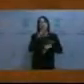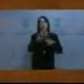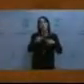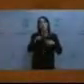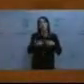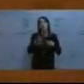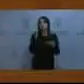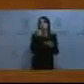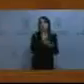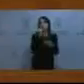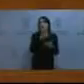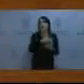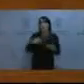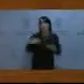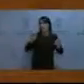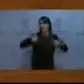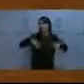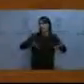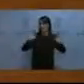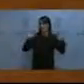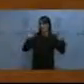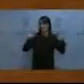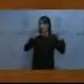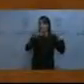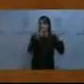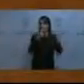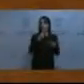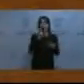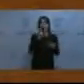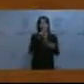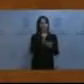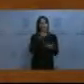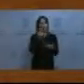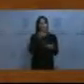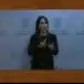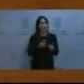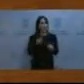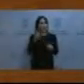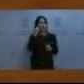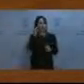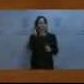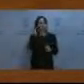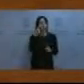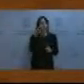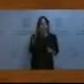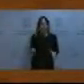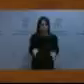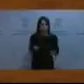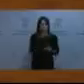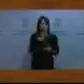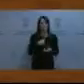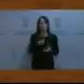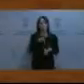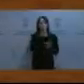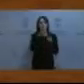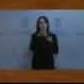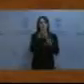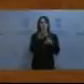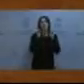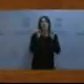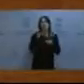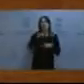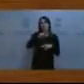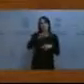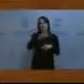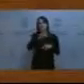un sello de registro, porque si no, no se enteran. Y les recuerdo que eso ha pasado en irregularidades como el caso Marea, como la trama